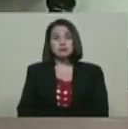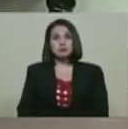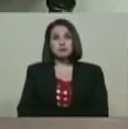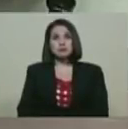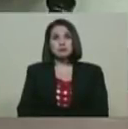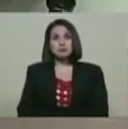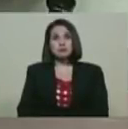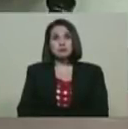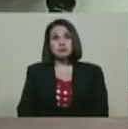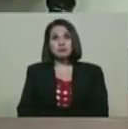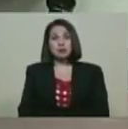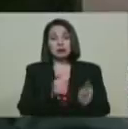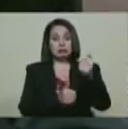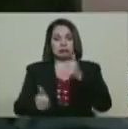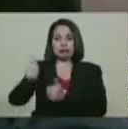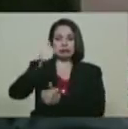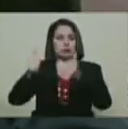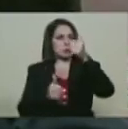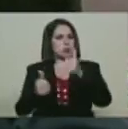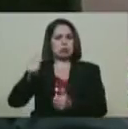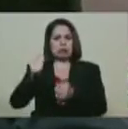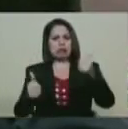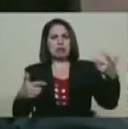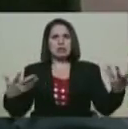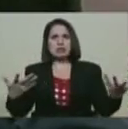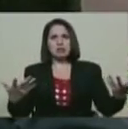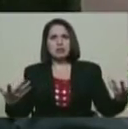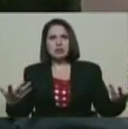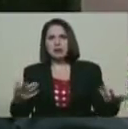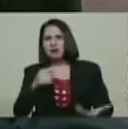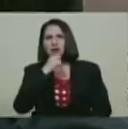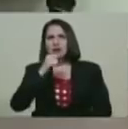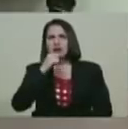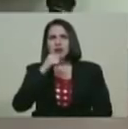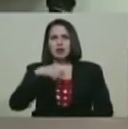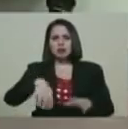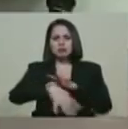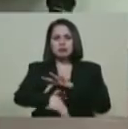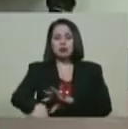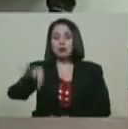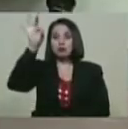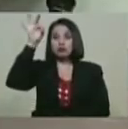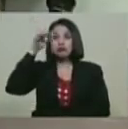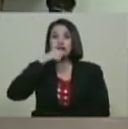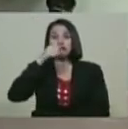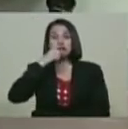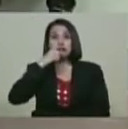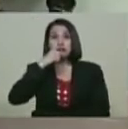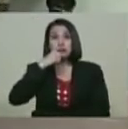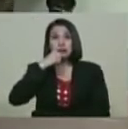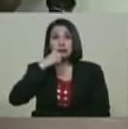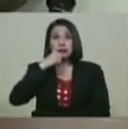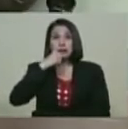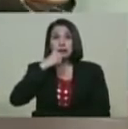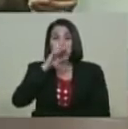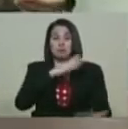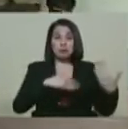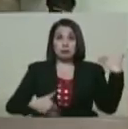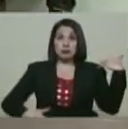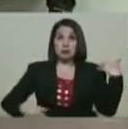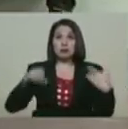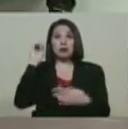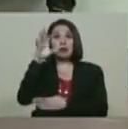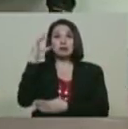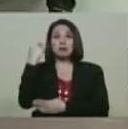Como le tocaba como un sorteo al partido de Manuel Rosales, Un Nuevo Tiempo, le tocaba la presidencia de la